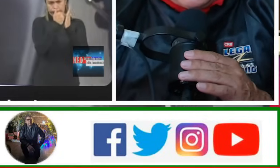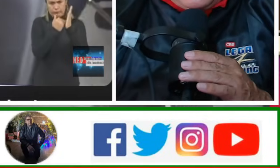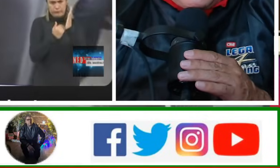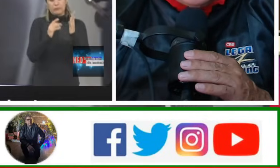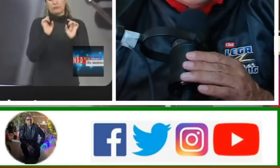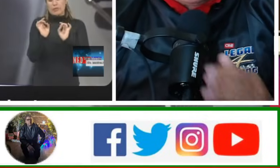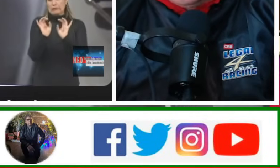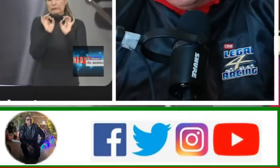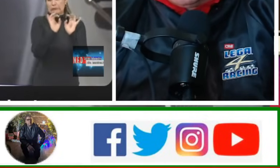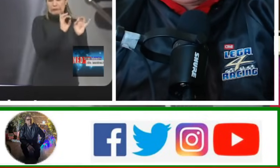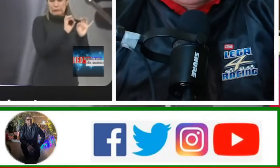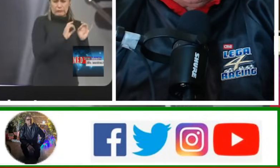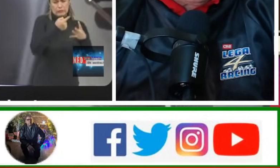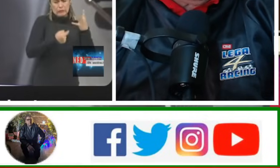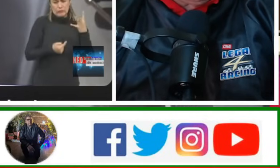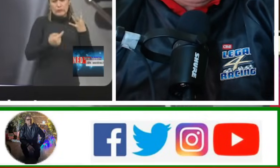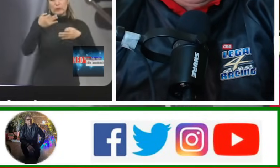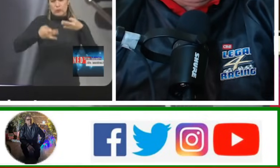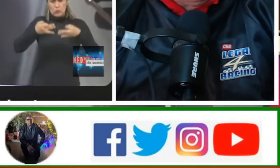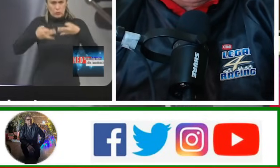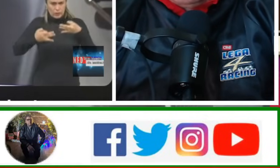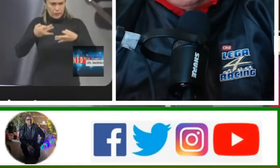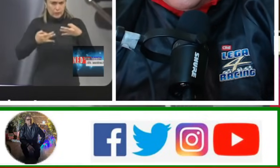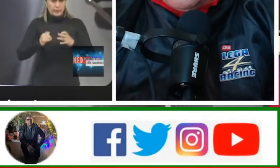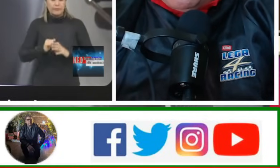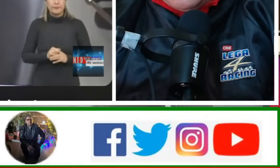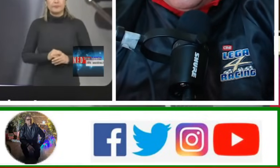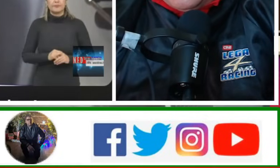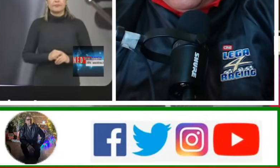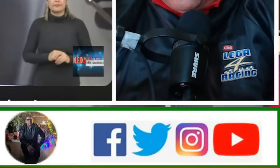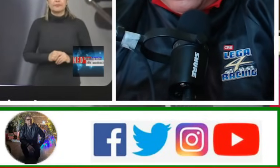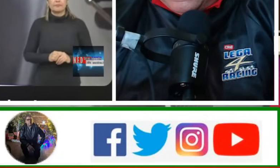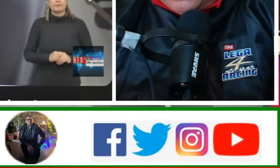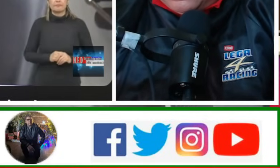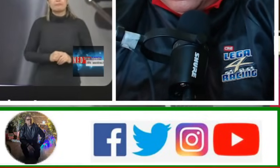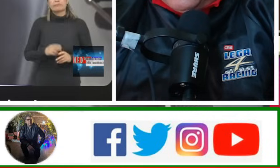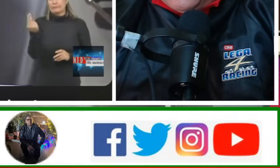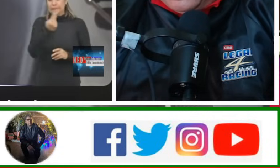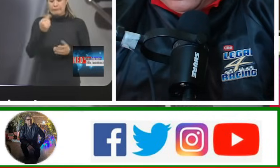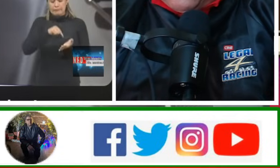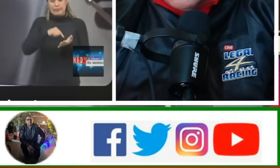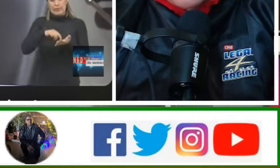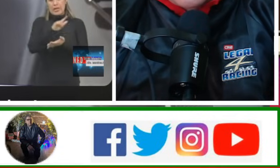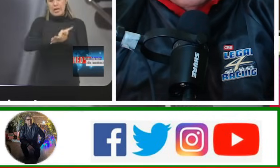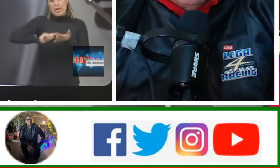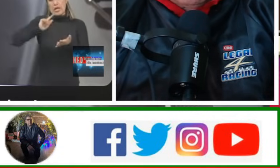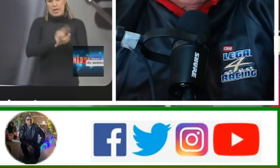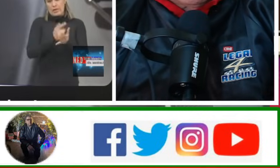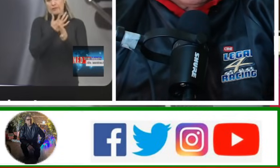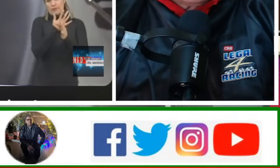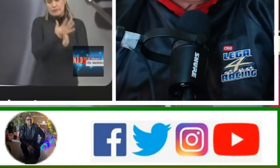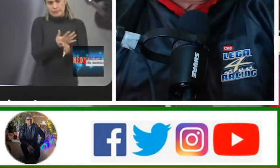Vamos a ir a esta sesión que se llevó a cabo en el INE, donde hubo un gran debate entre Noroña, entre Acosta